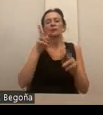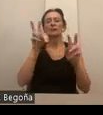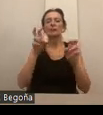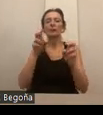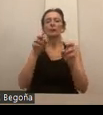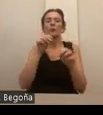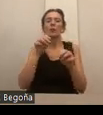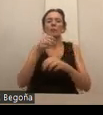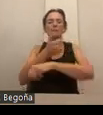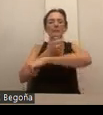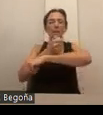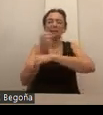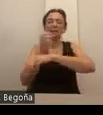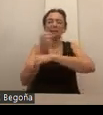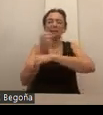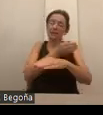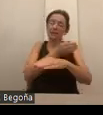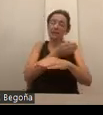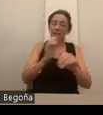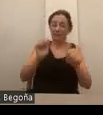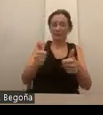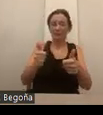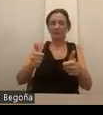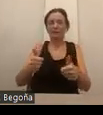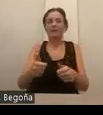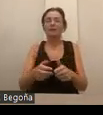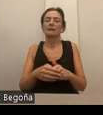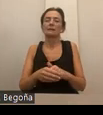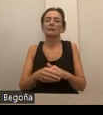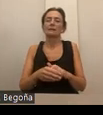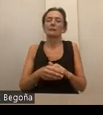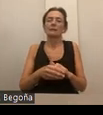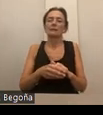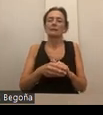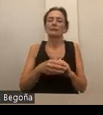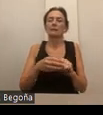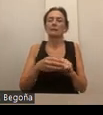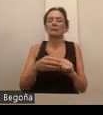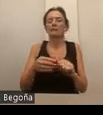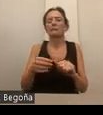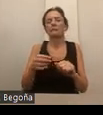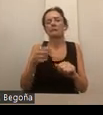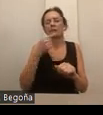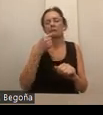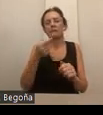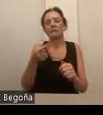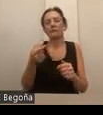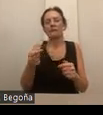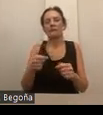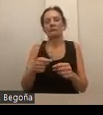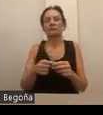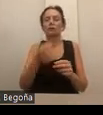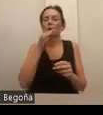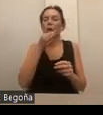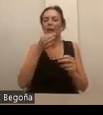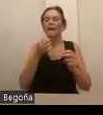en aquellos pacientes en los que no se han cumplido los criterios de diabetes, es decir, no hemos tenido una